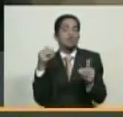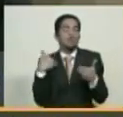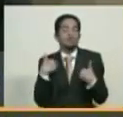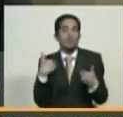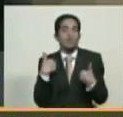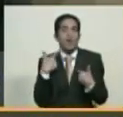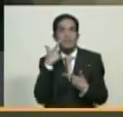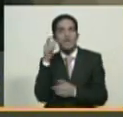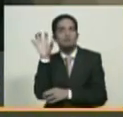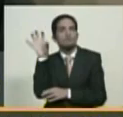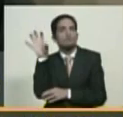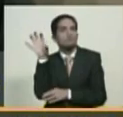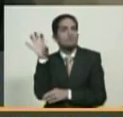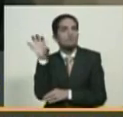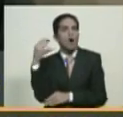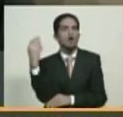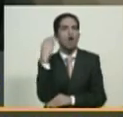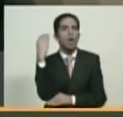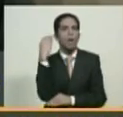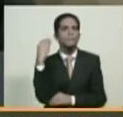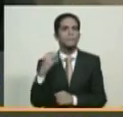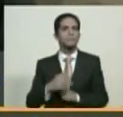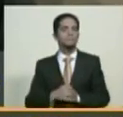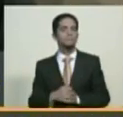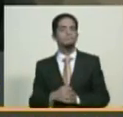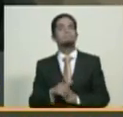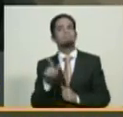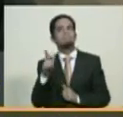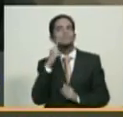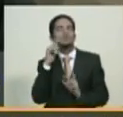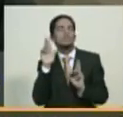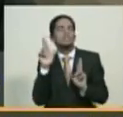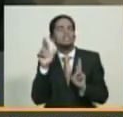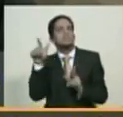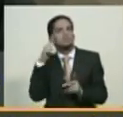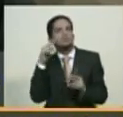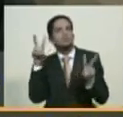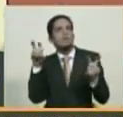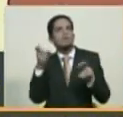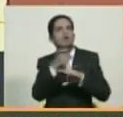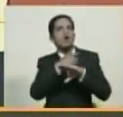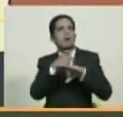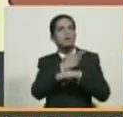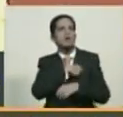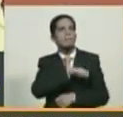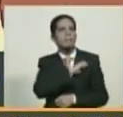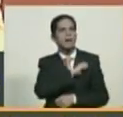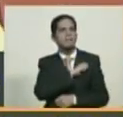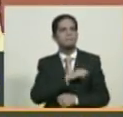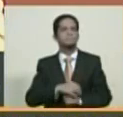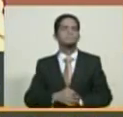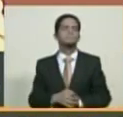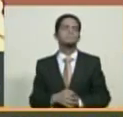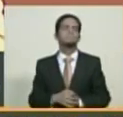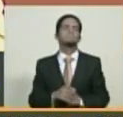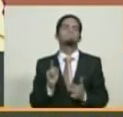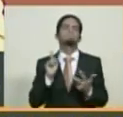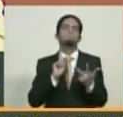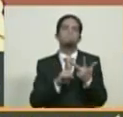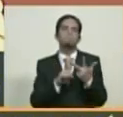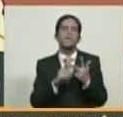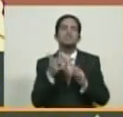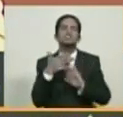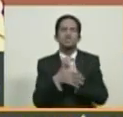estos chulos. Es lo único que yo le deseo al nuevo gobierno de España. Sobre lo que se está haciendo en la